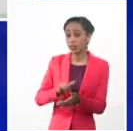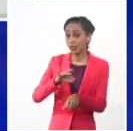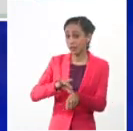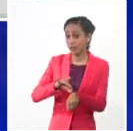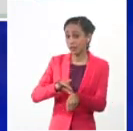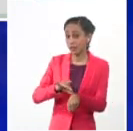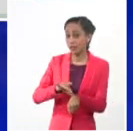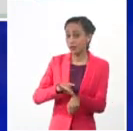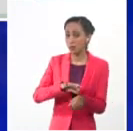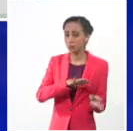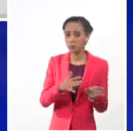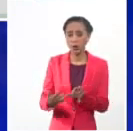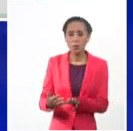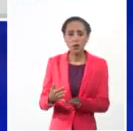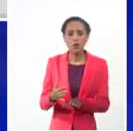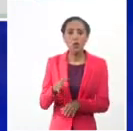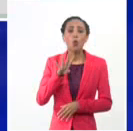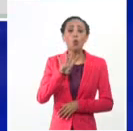de 4 casos diarios